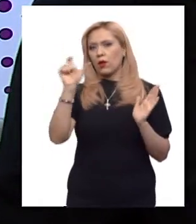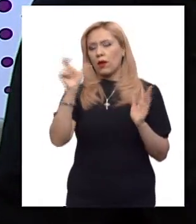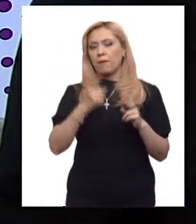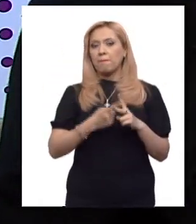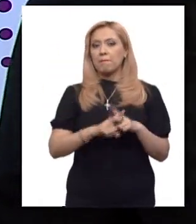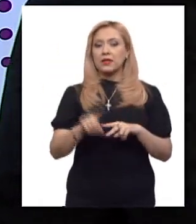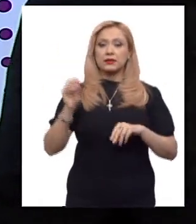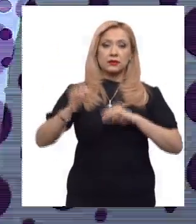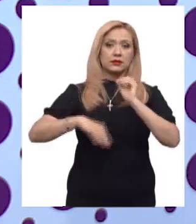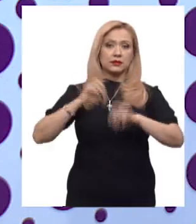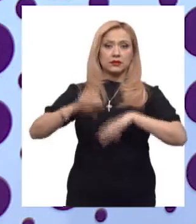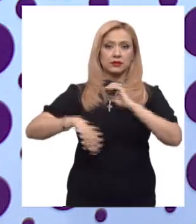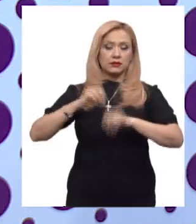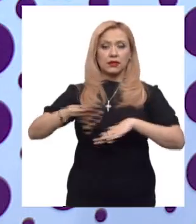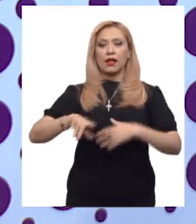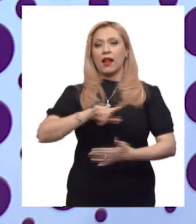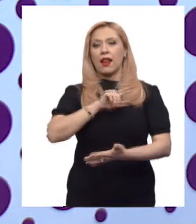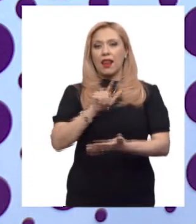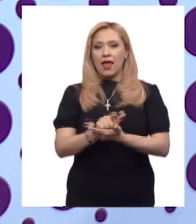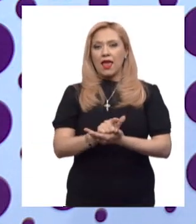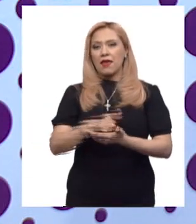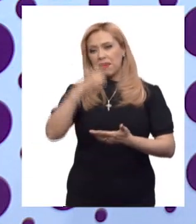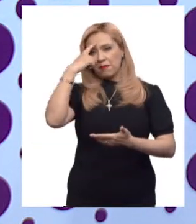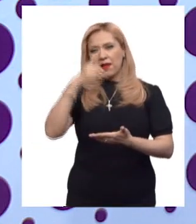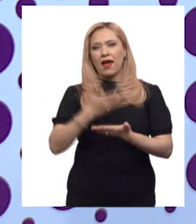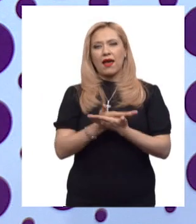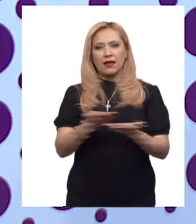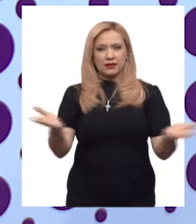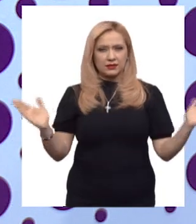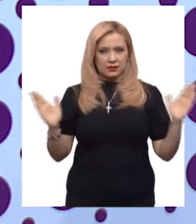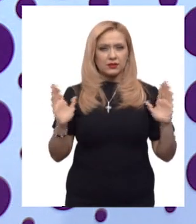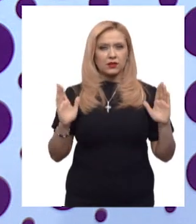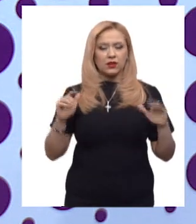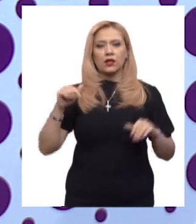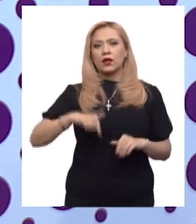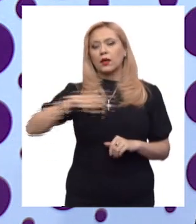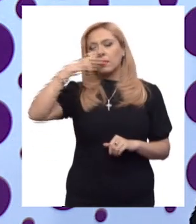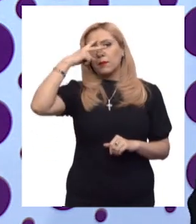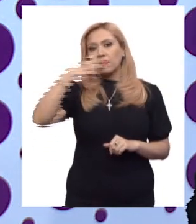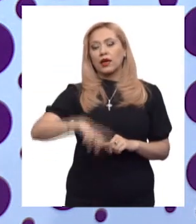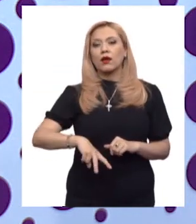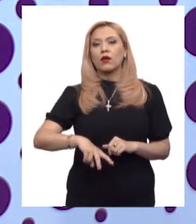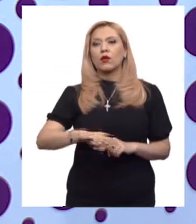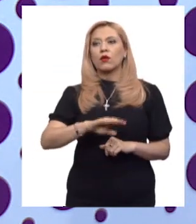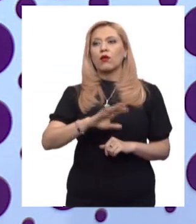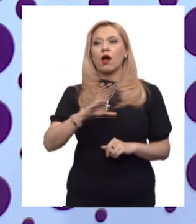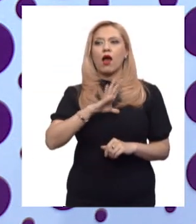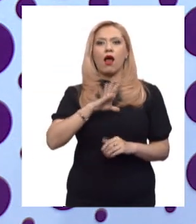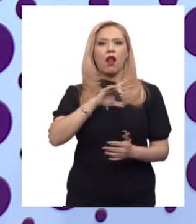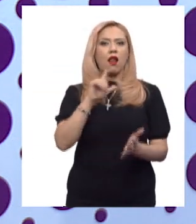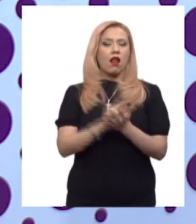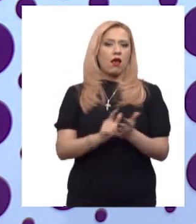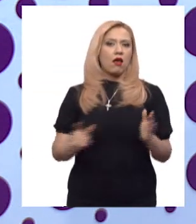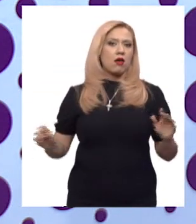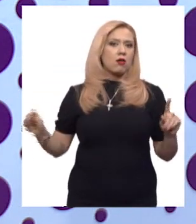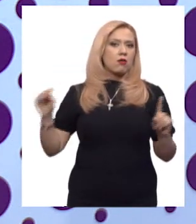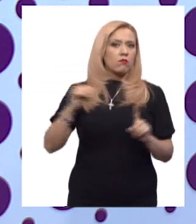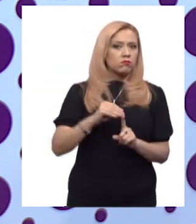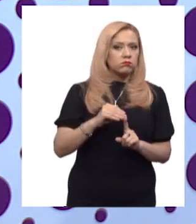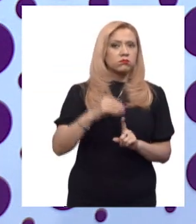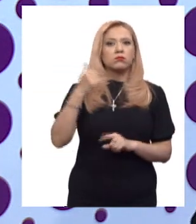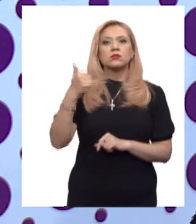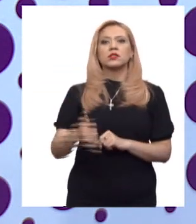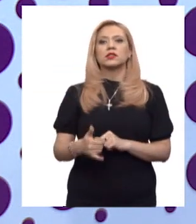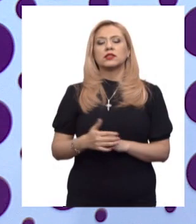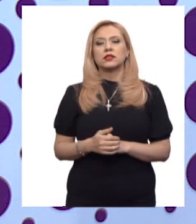a desarrollar todas las leyes de acceso a la información, donde México consigue generar la mejor ley de información de la región y